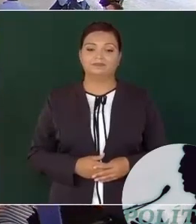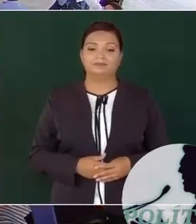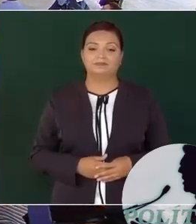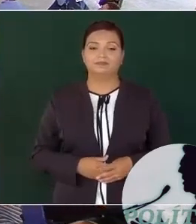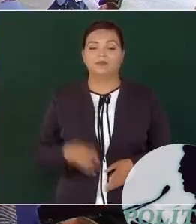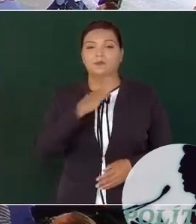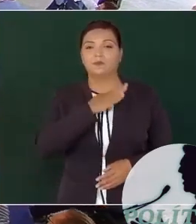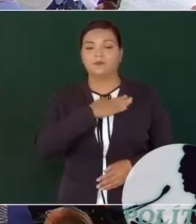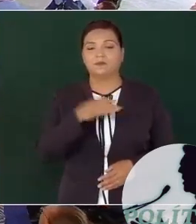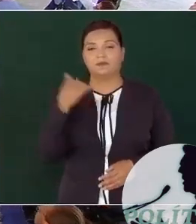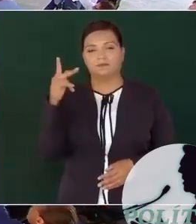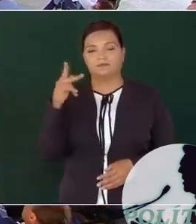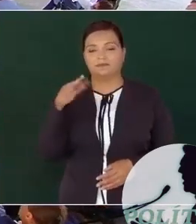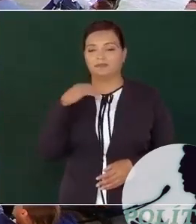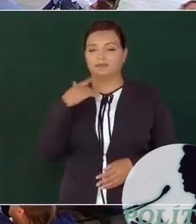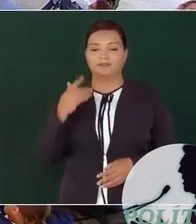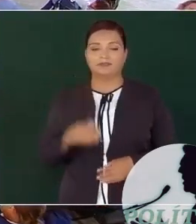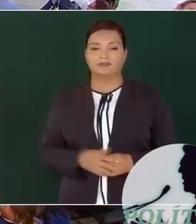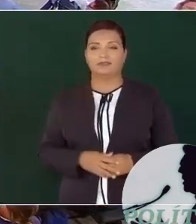Lo bueno es que